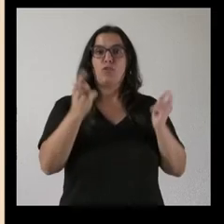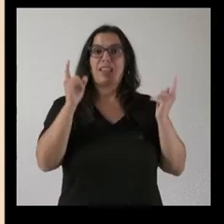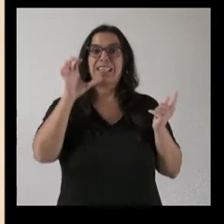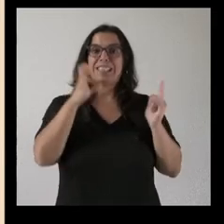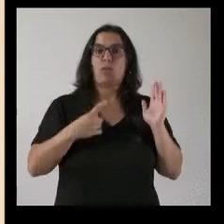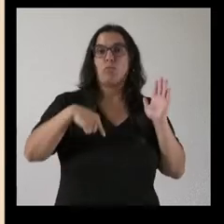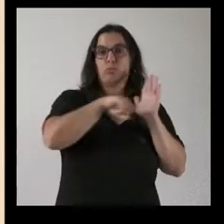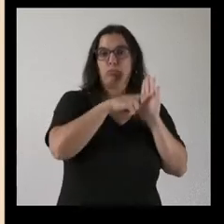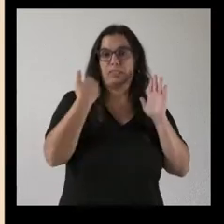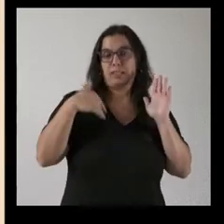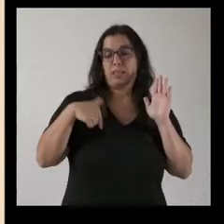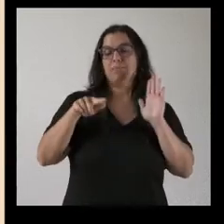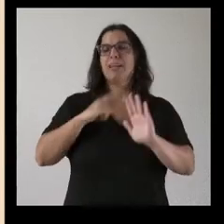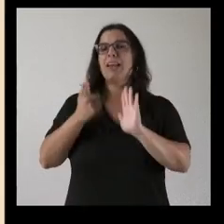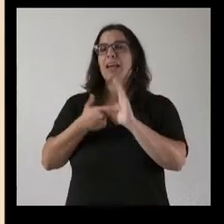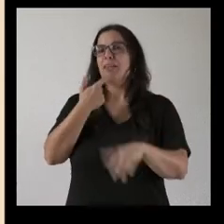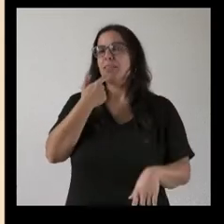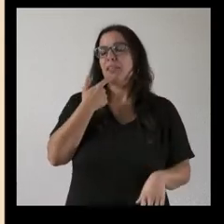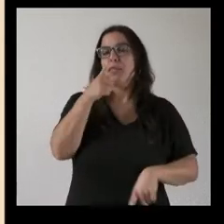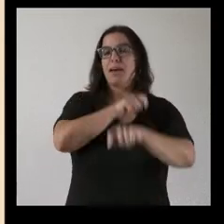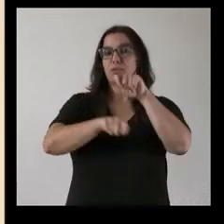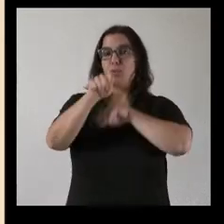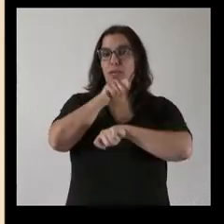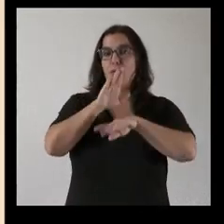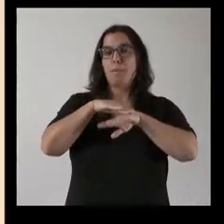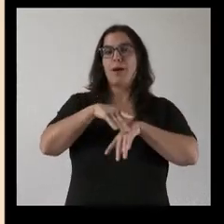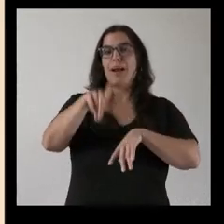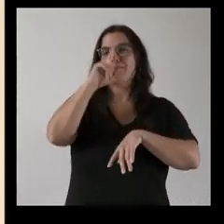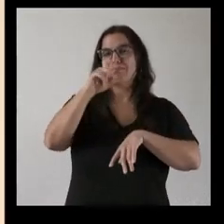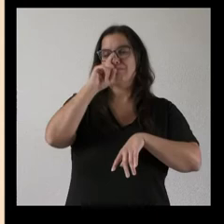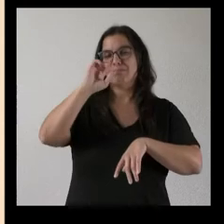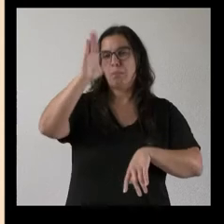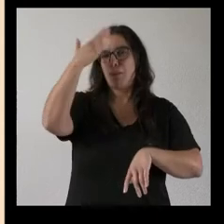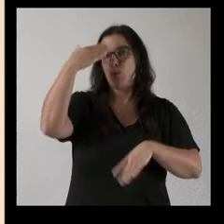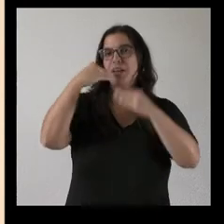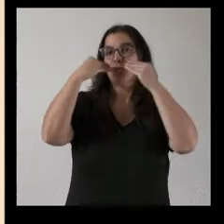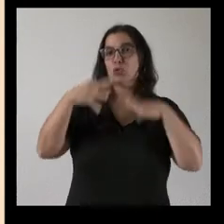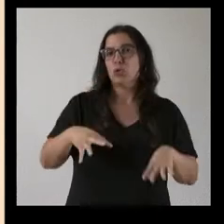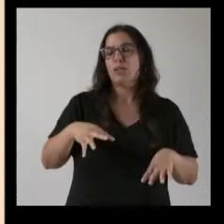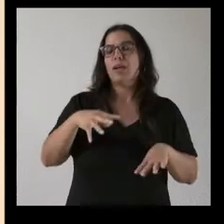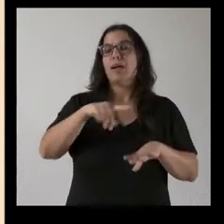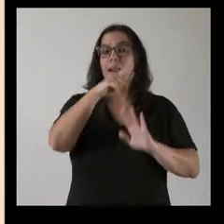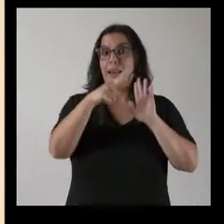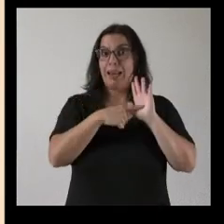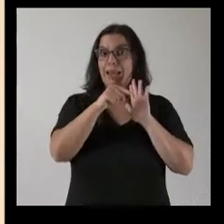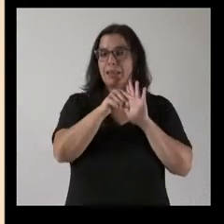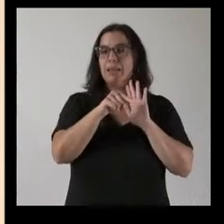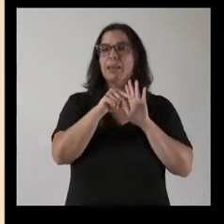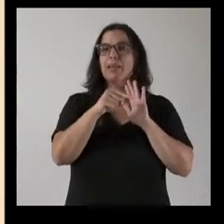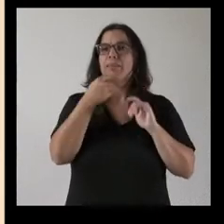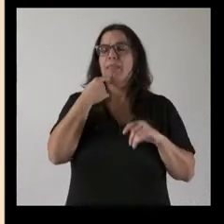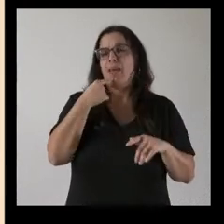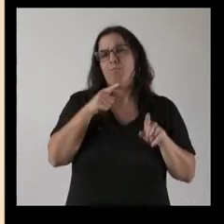es una ley que según las asociaciones para la recuperación de la memoria histórica es una ley dicen la califican de